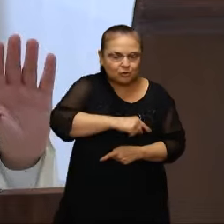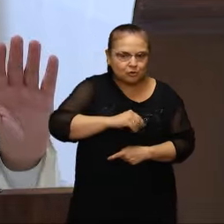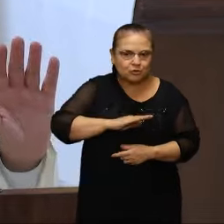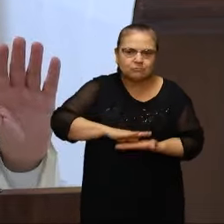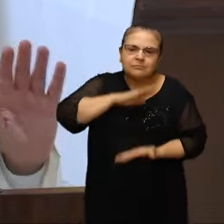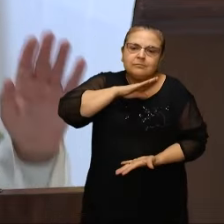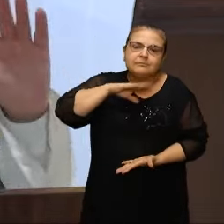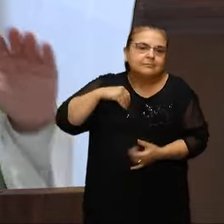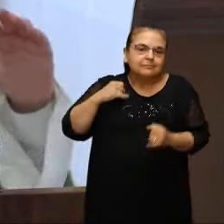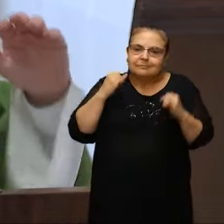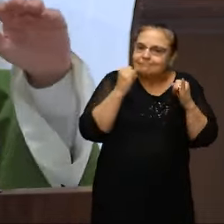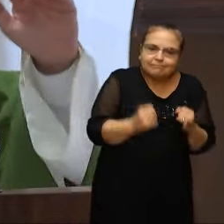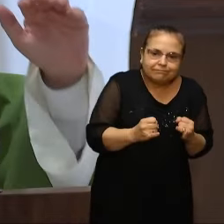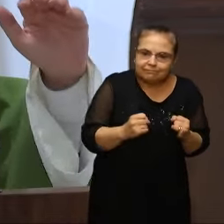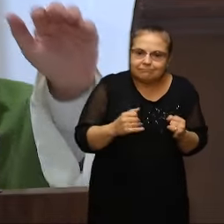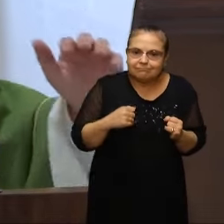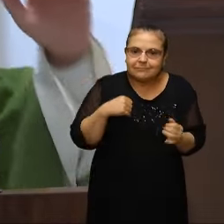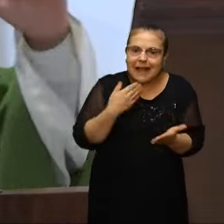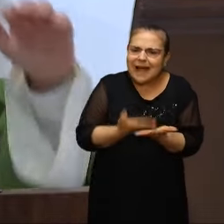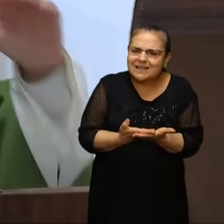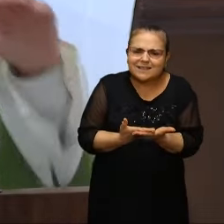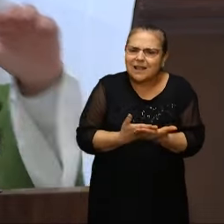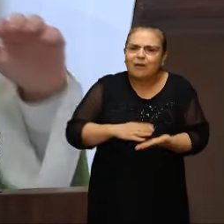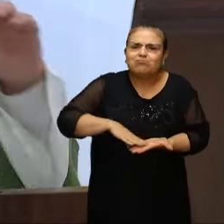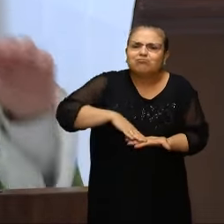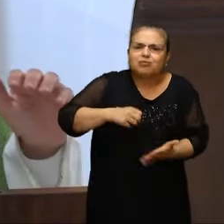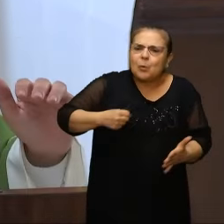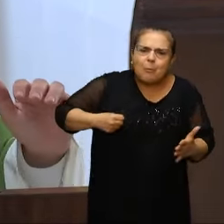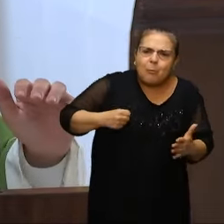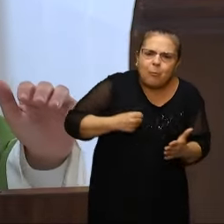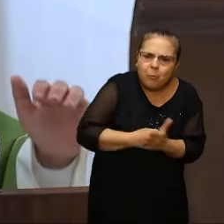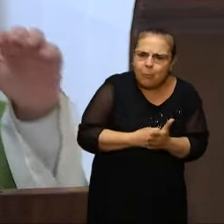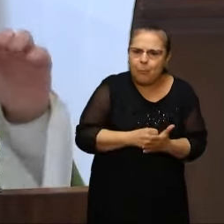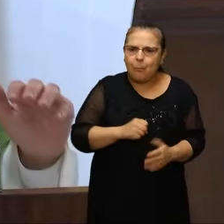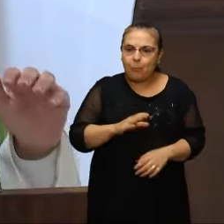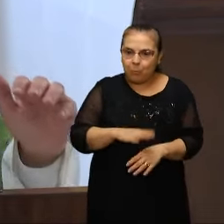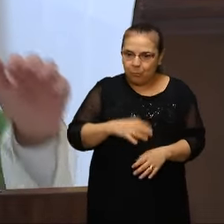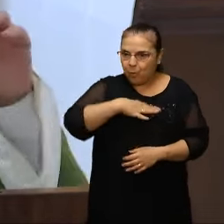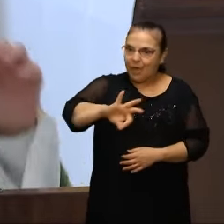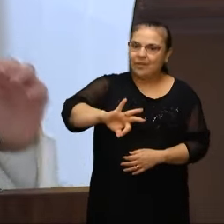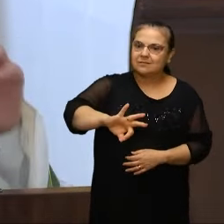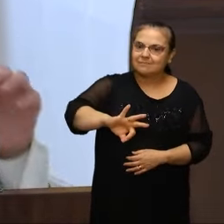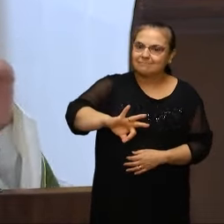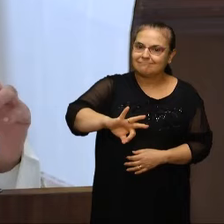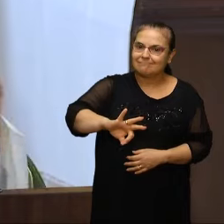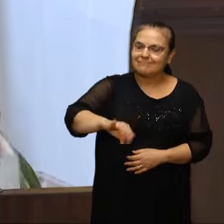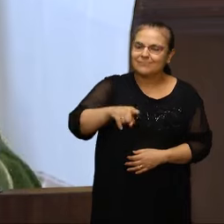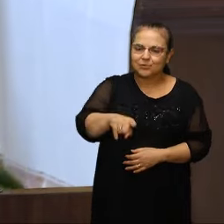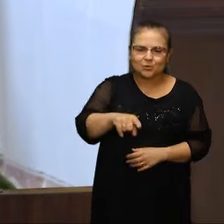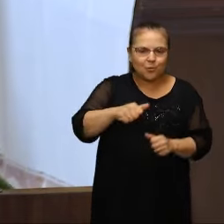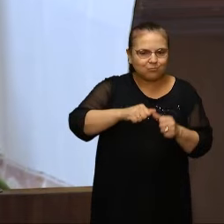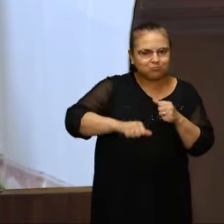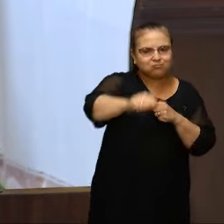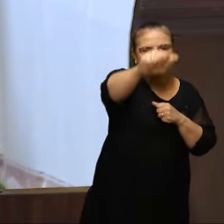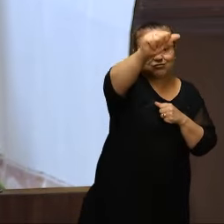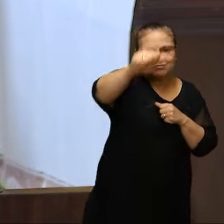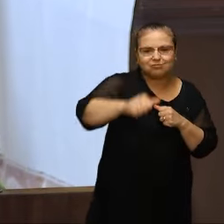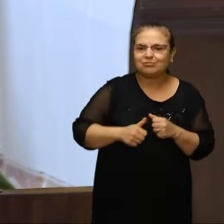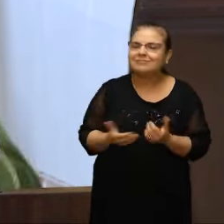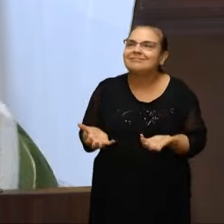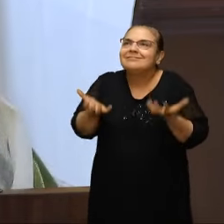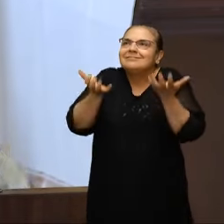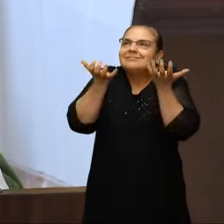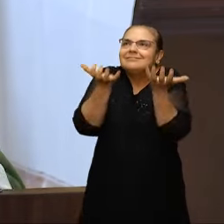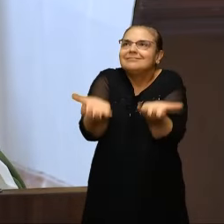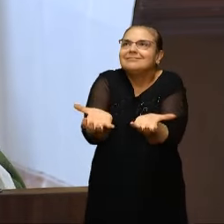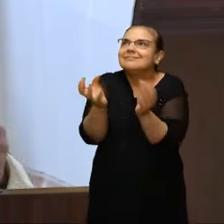donde podamos. Que Dios no te pide más de la cuenta, pero hasta donde puedas llegar. A partir de ahí, ponte en manos del Señor y de su Madre y de San José. ¿Para